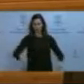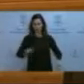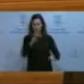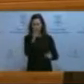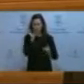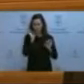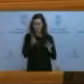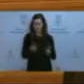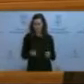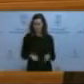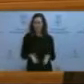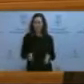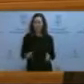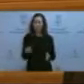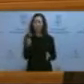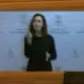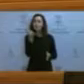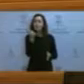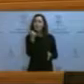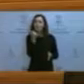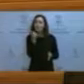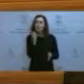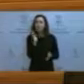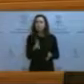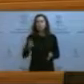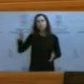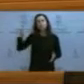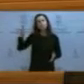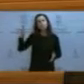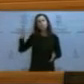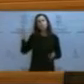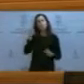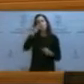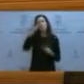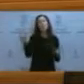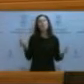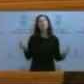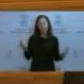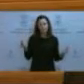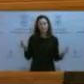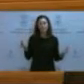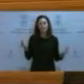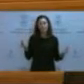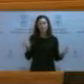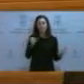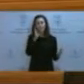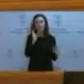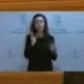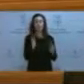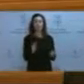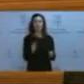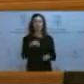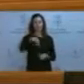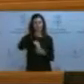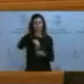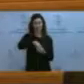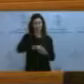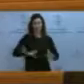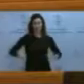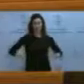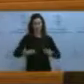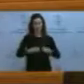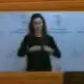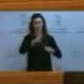la cuantificación económica y el daño económico hecho a las arcas públicas por parte de este caso de corrupción en el seno de un Gobierno